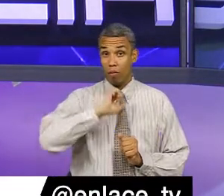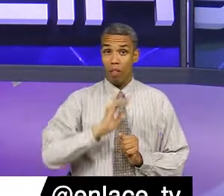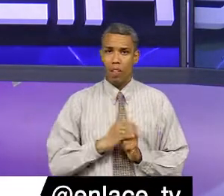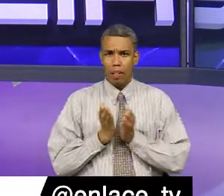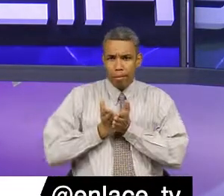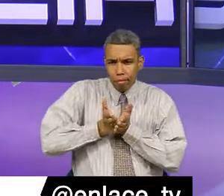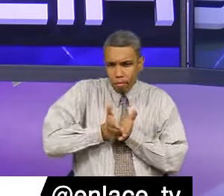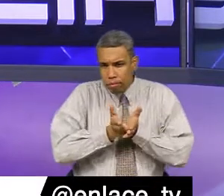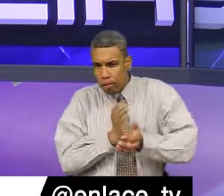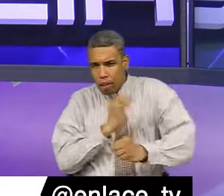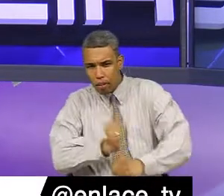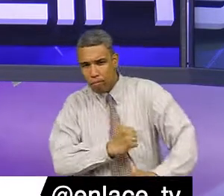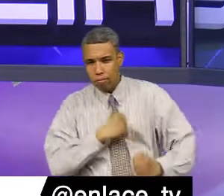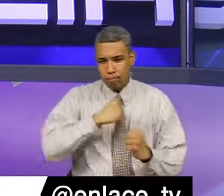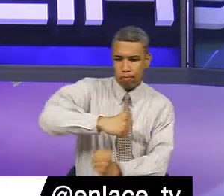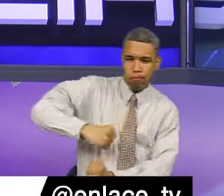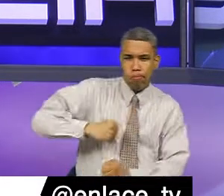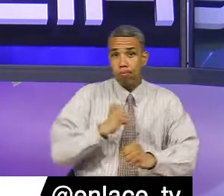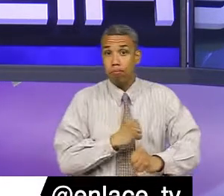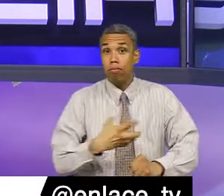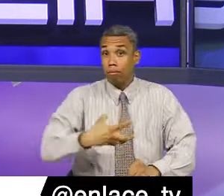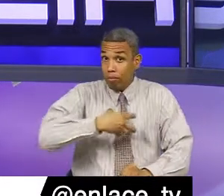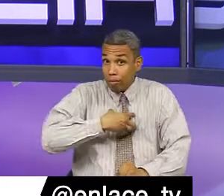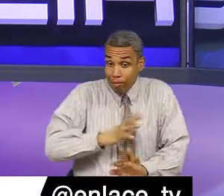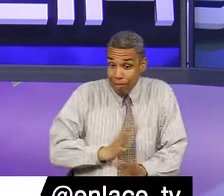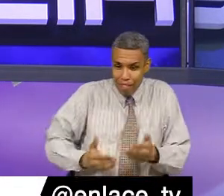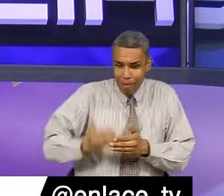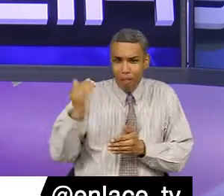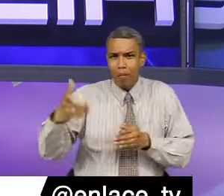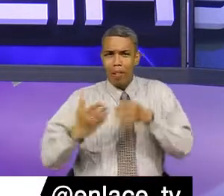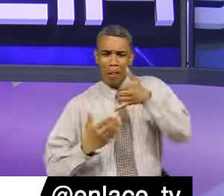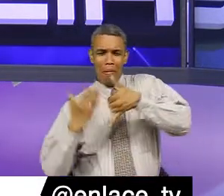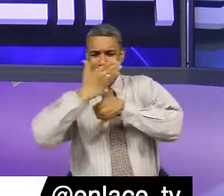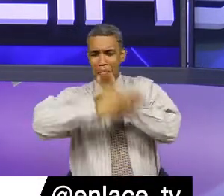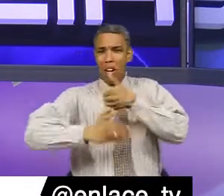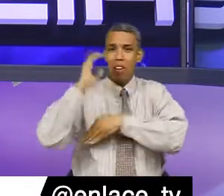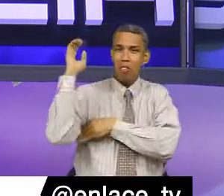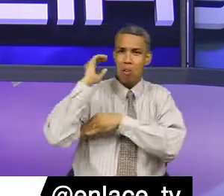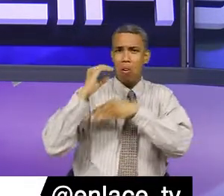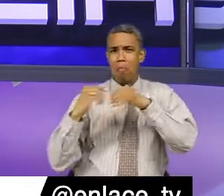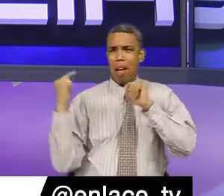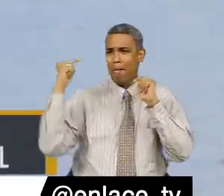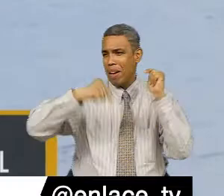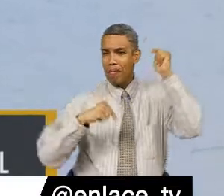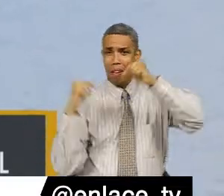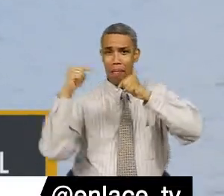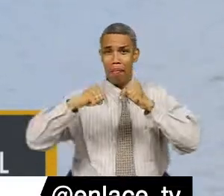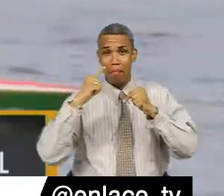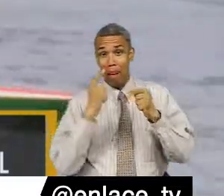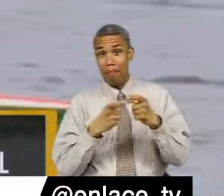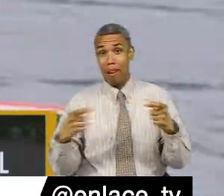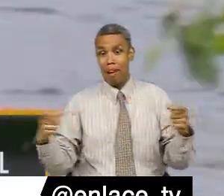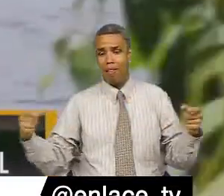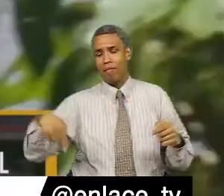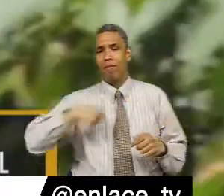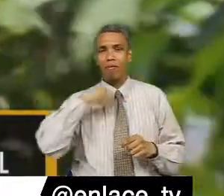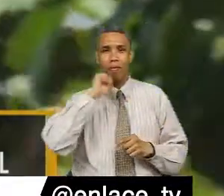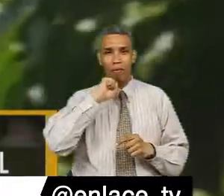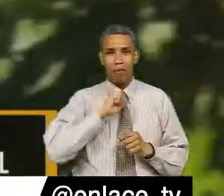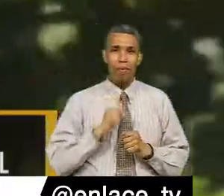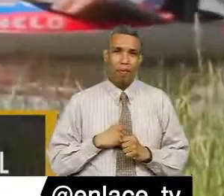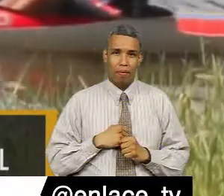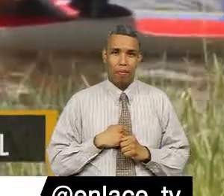Canotaje. Delegaciones de todo el país llegaron a disputarse estas justas deportivas. Barranca Bermeja es sede de estas justas